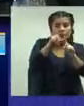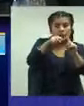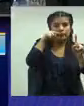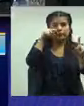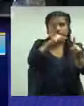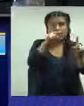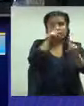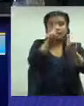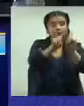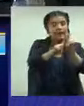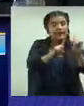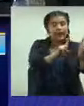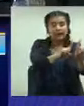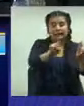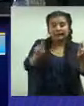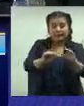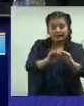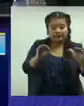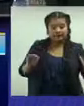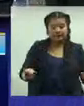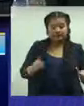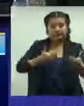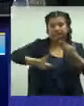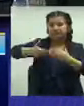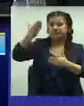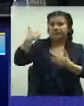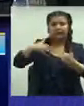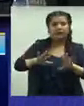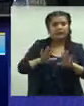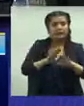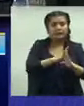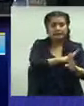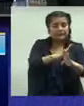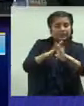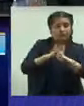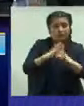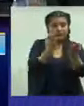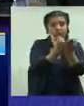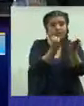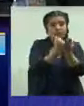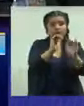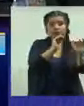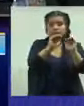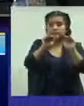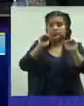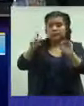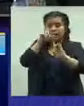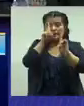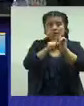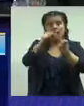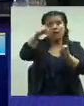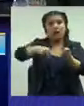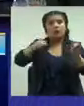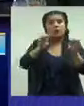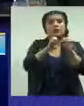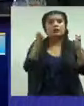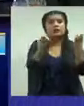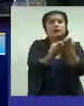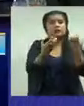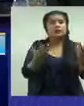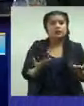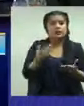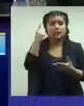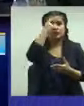directamente a cada uno de los niños, ¿verdad? Anteriormente con el seguro se hacía una llamada, nosotros tenemos un equipo que le denominamos